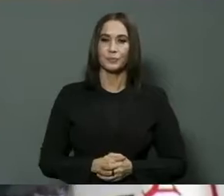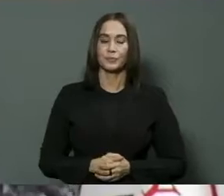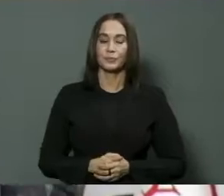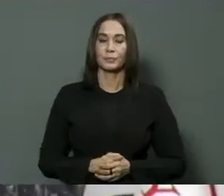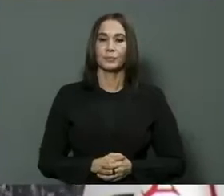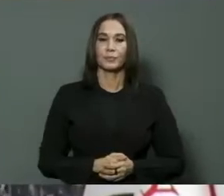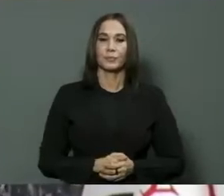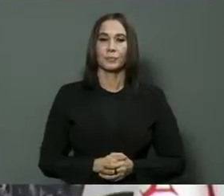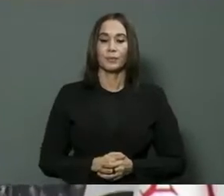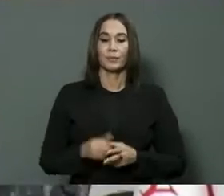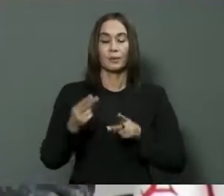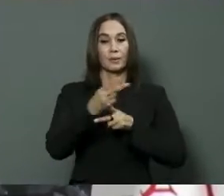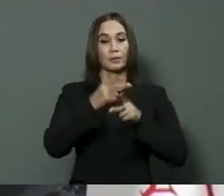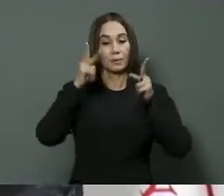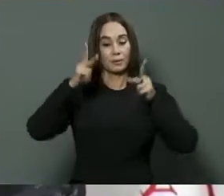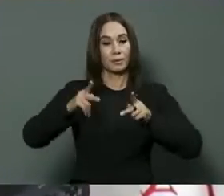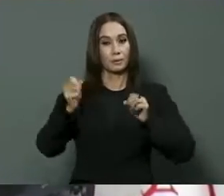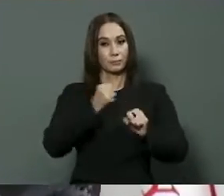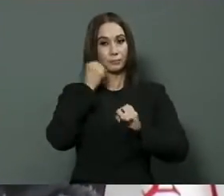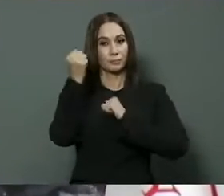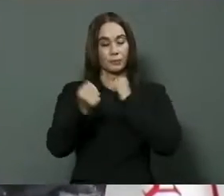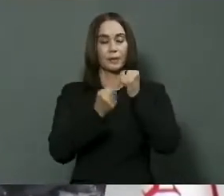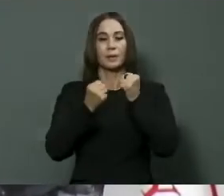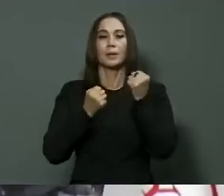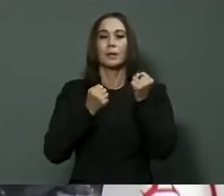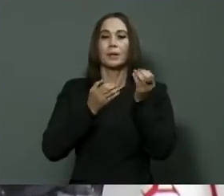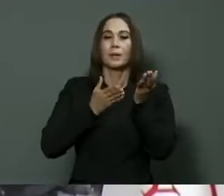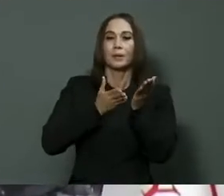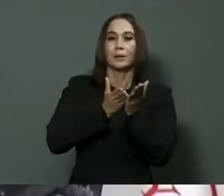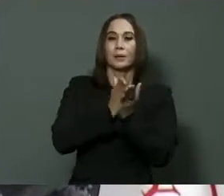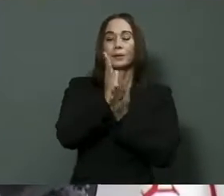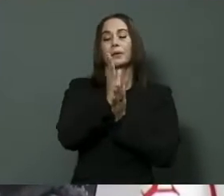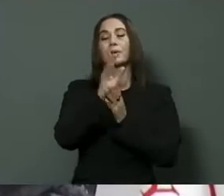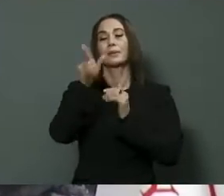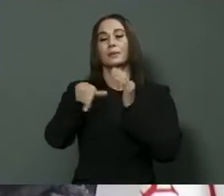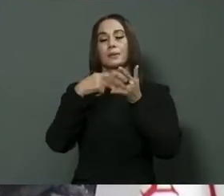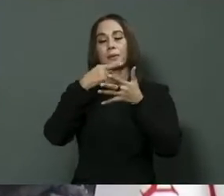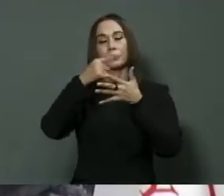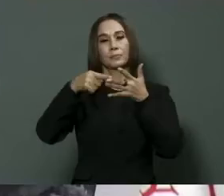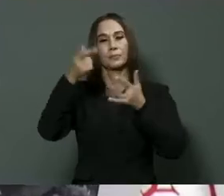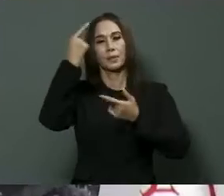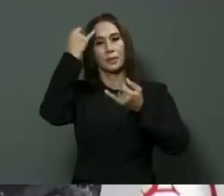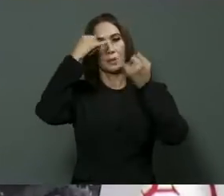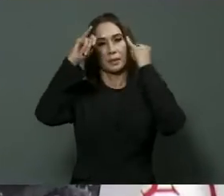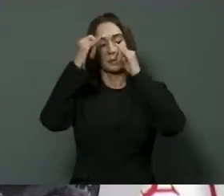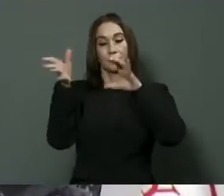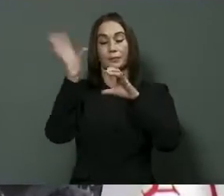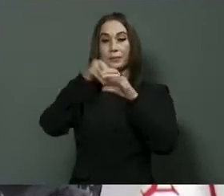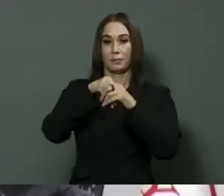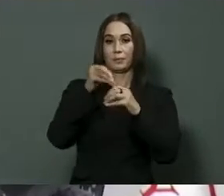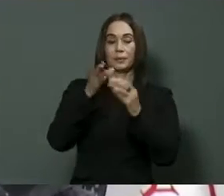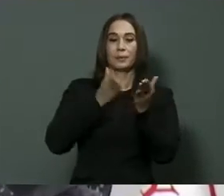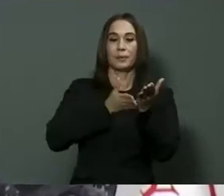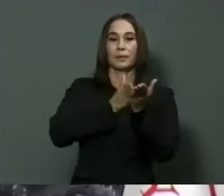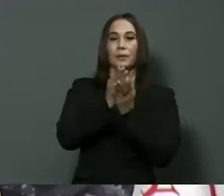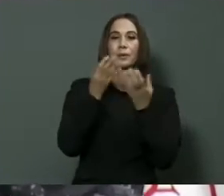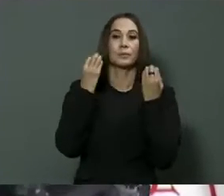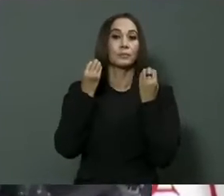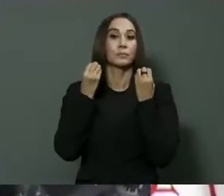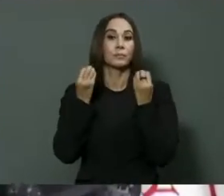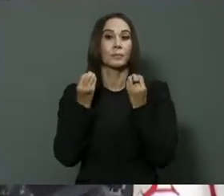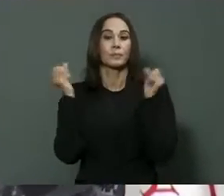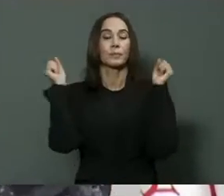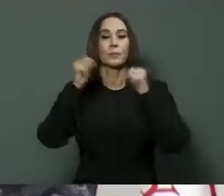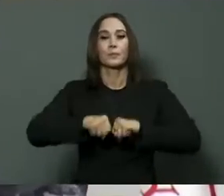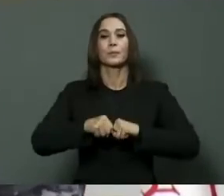La seguridad ciudadana se fortalece a través de las estrategias integrales que trazan el cómo